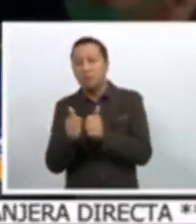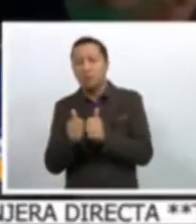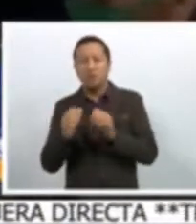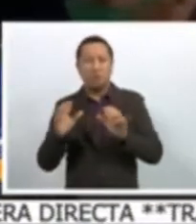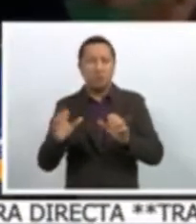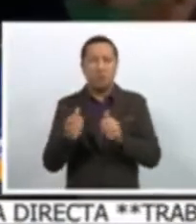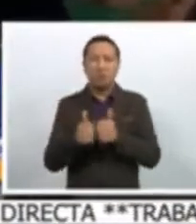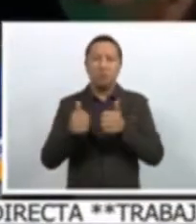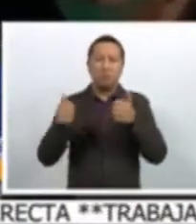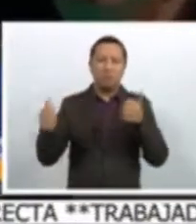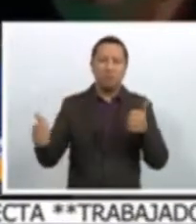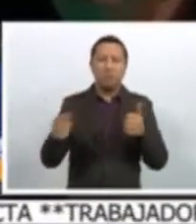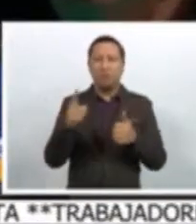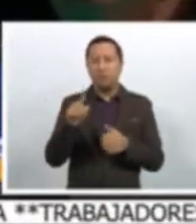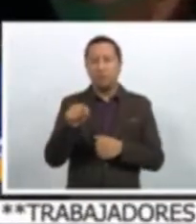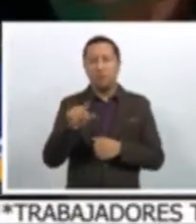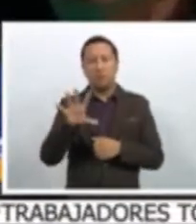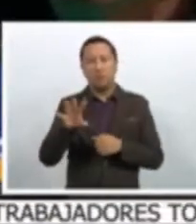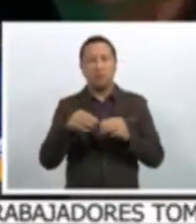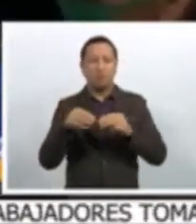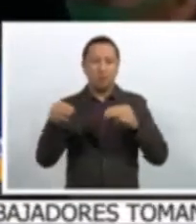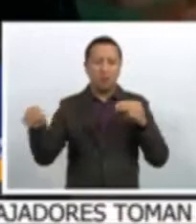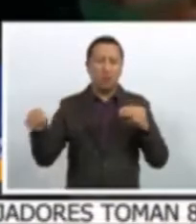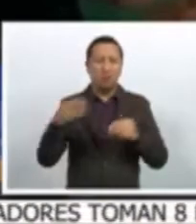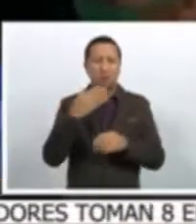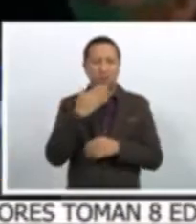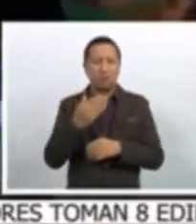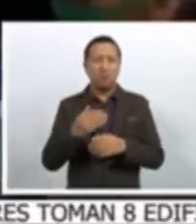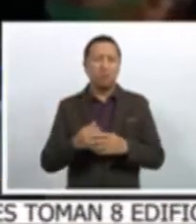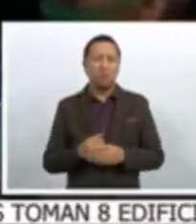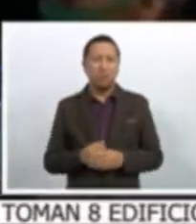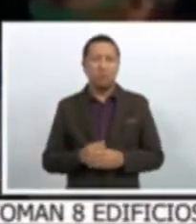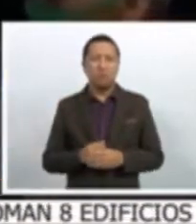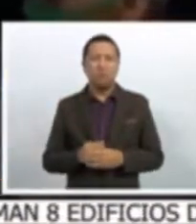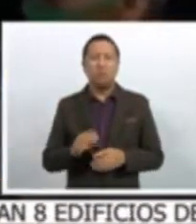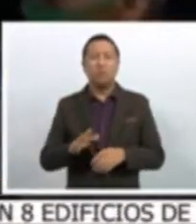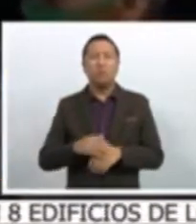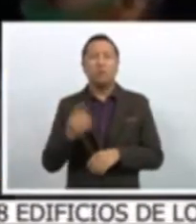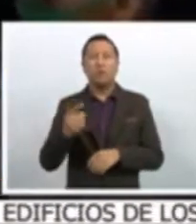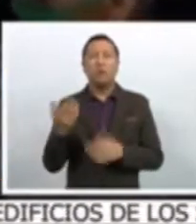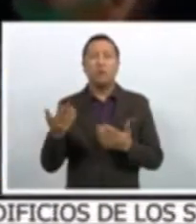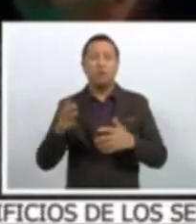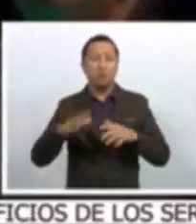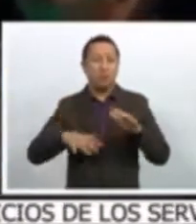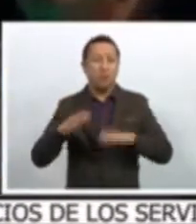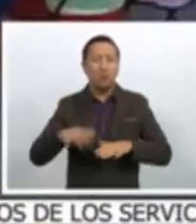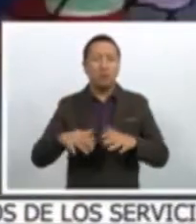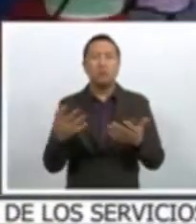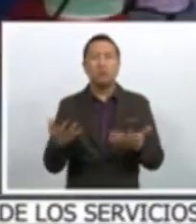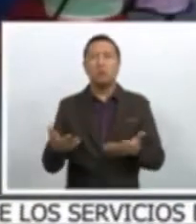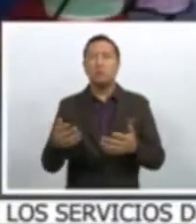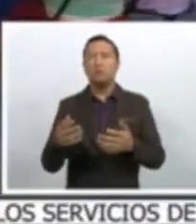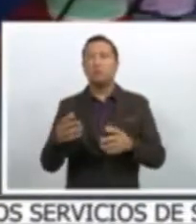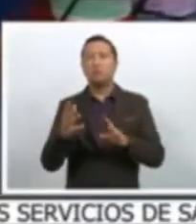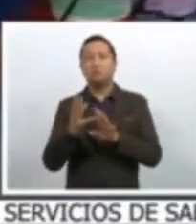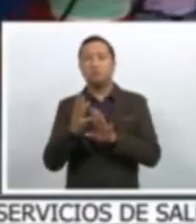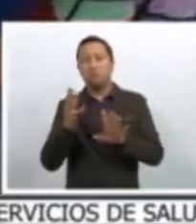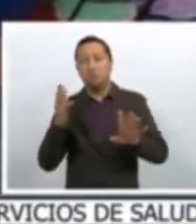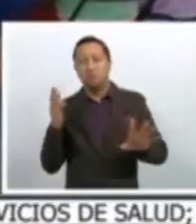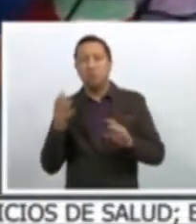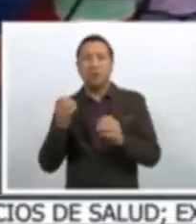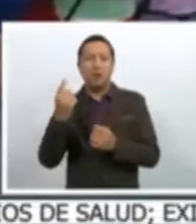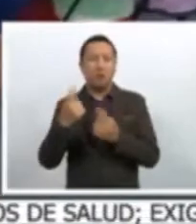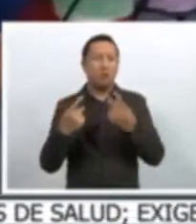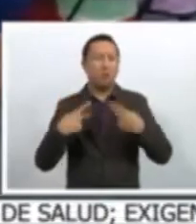una distancia de 1.5 metros, más o menos. Porque, pues ahora sí que a veces en la fila algunos se pasan adelante por querer llegar